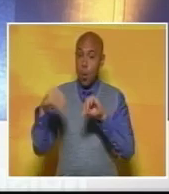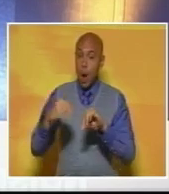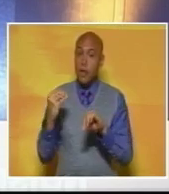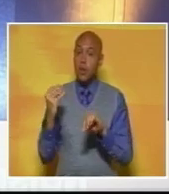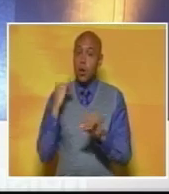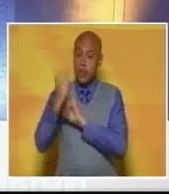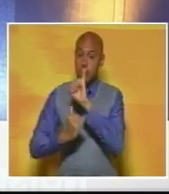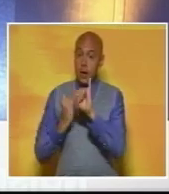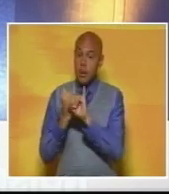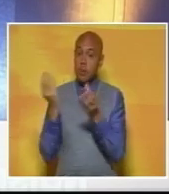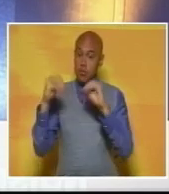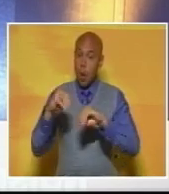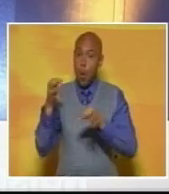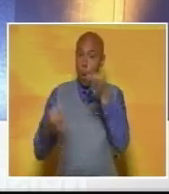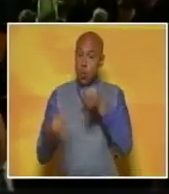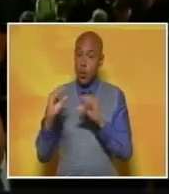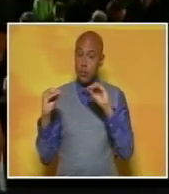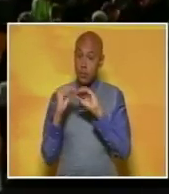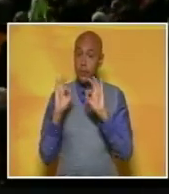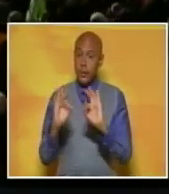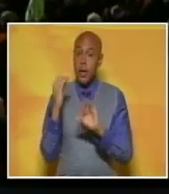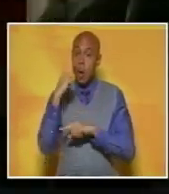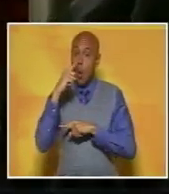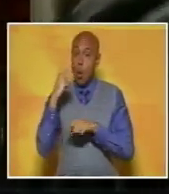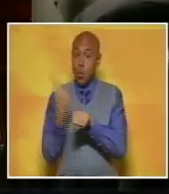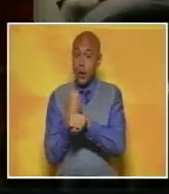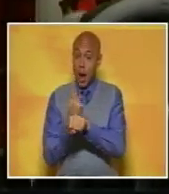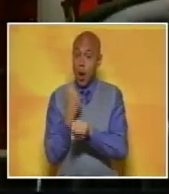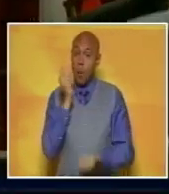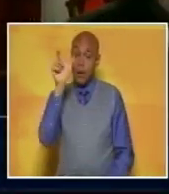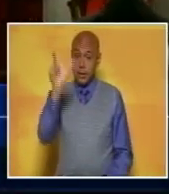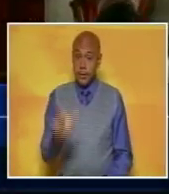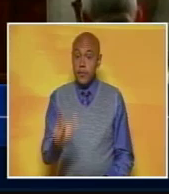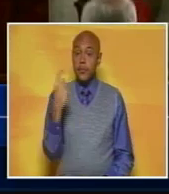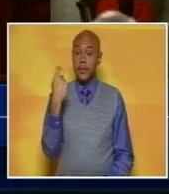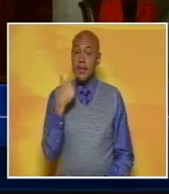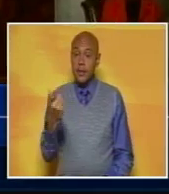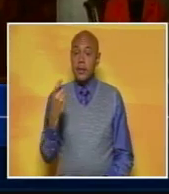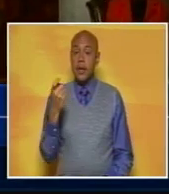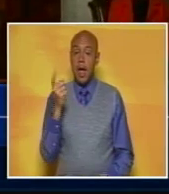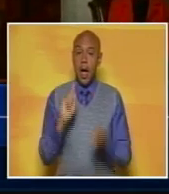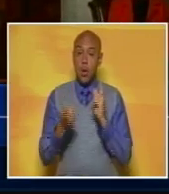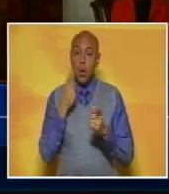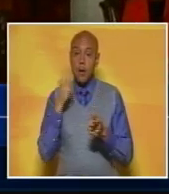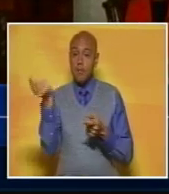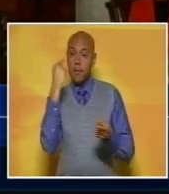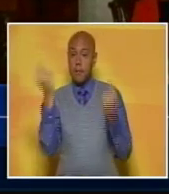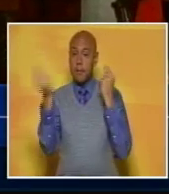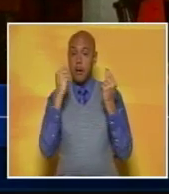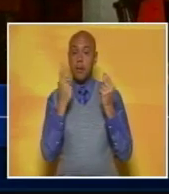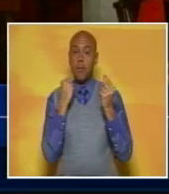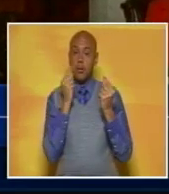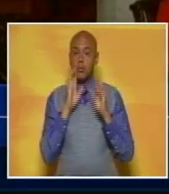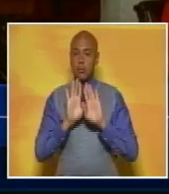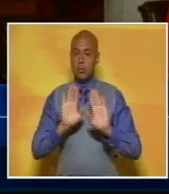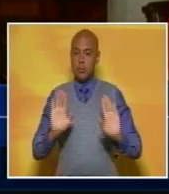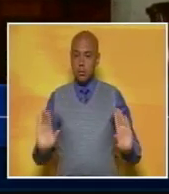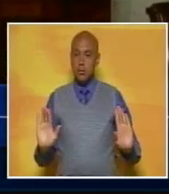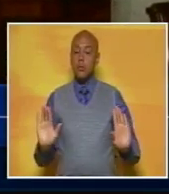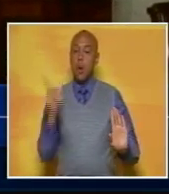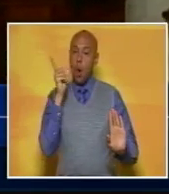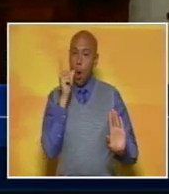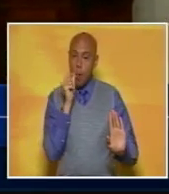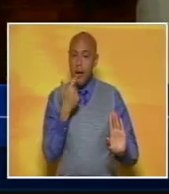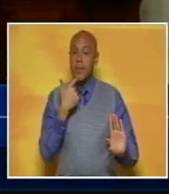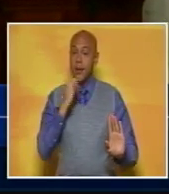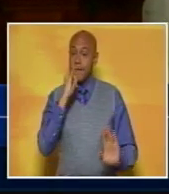justos y recíprocos. Durante más de una hora, el mandatario, quien esquivó cualquier mención al proceso de impeachment que enfrenta, destacó